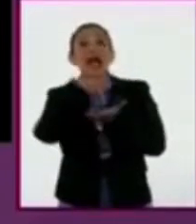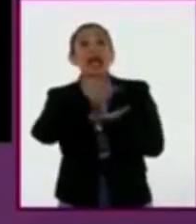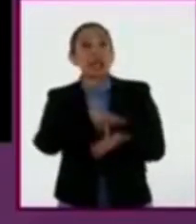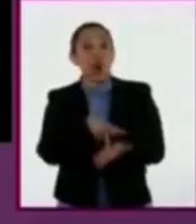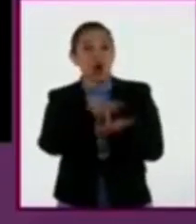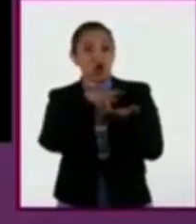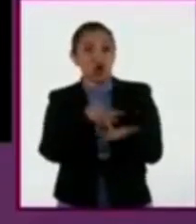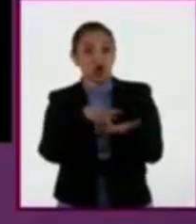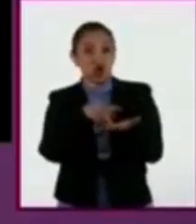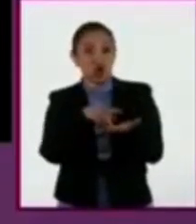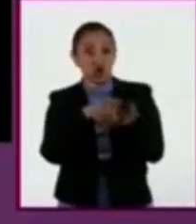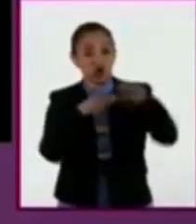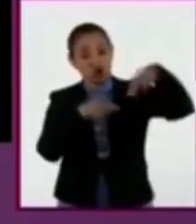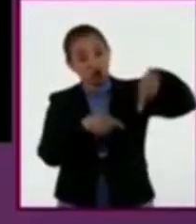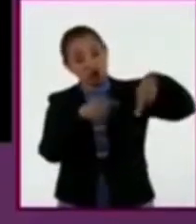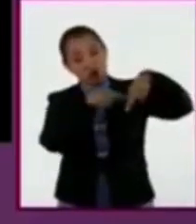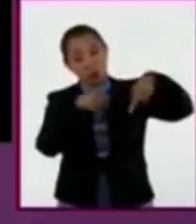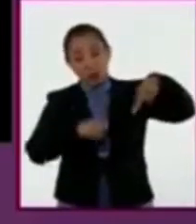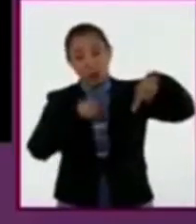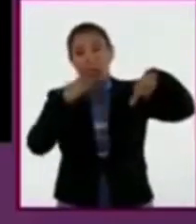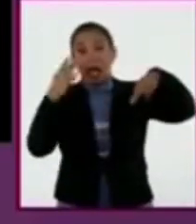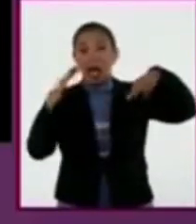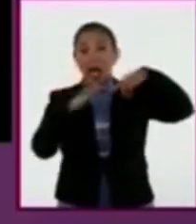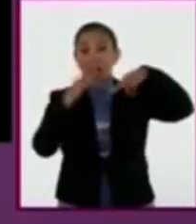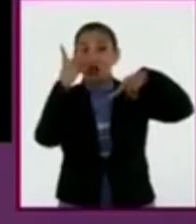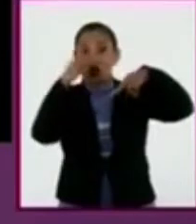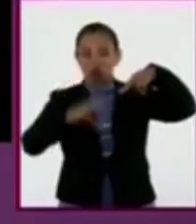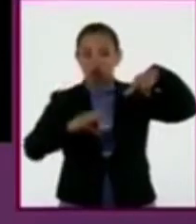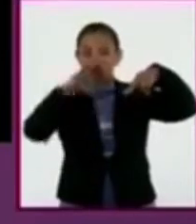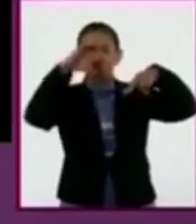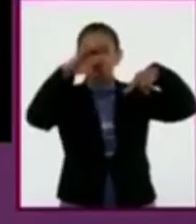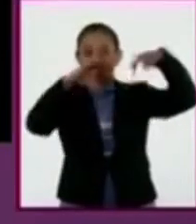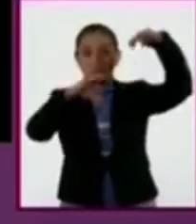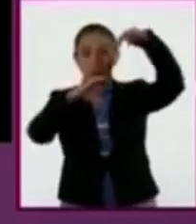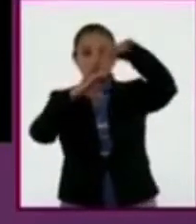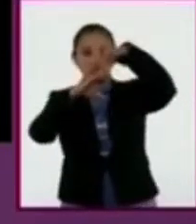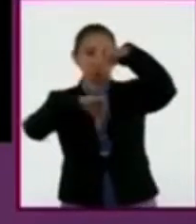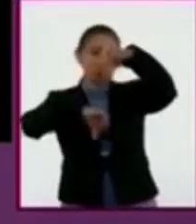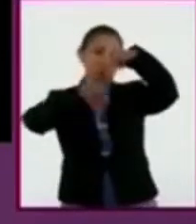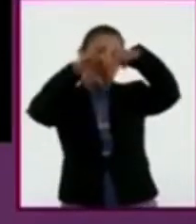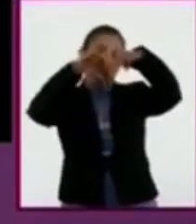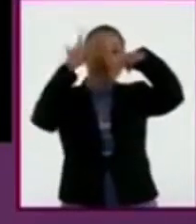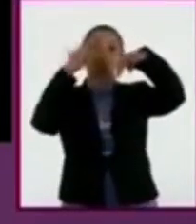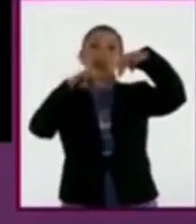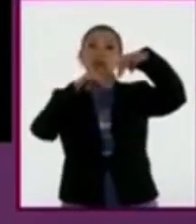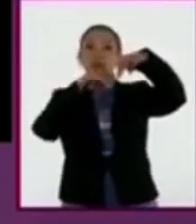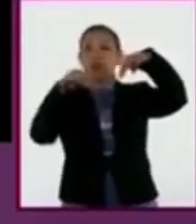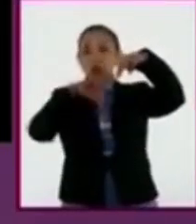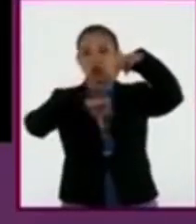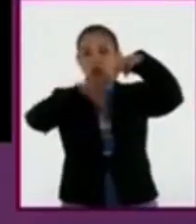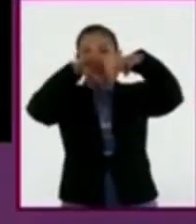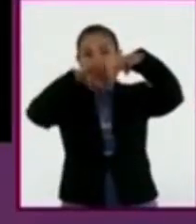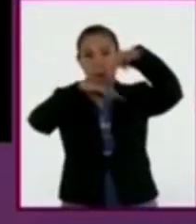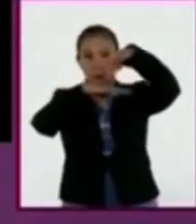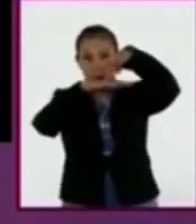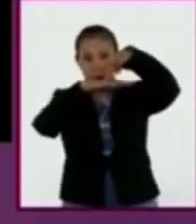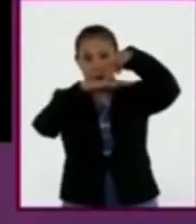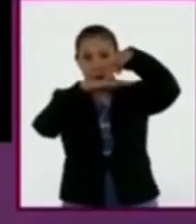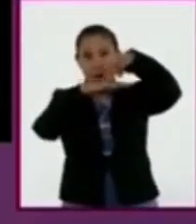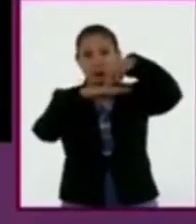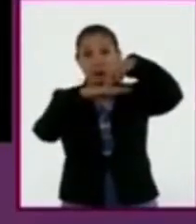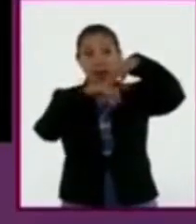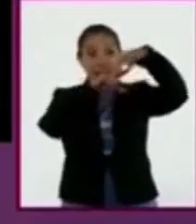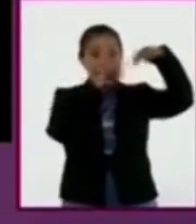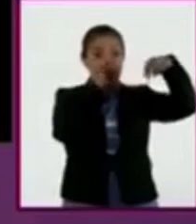kilogramos y que vives en una casa de dos pisos, así que estarías a unos 10 metros de altura.